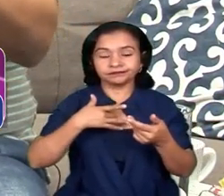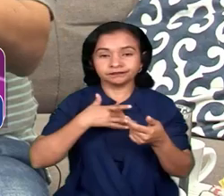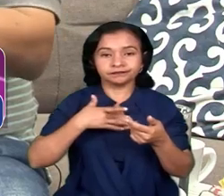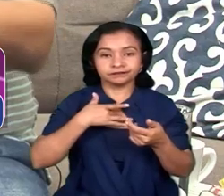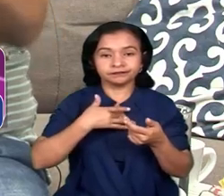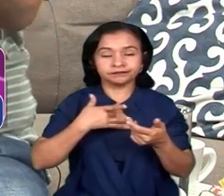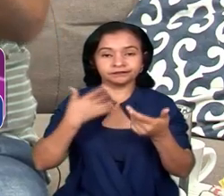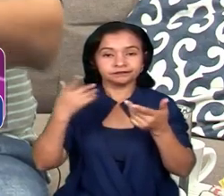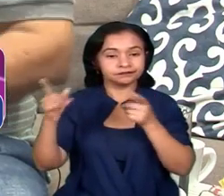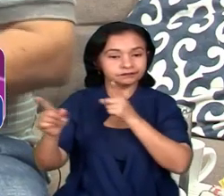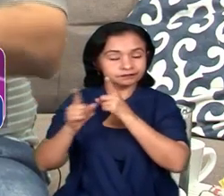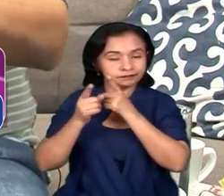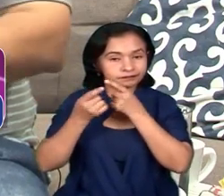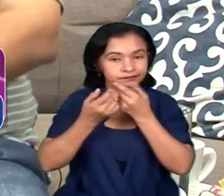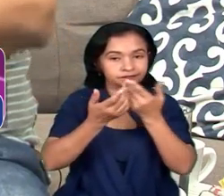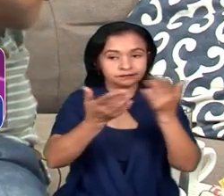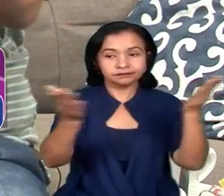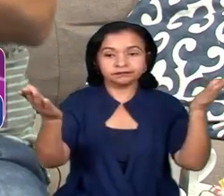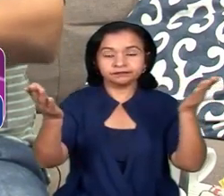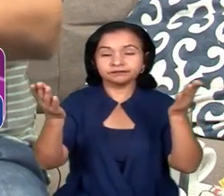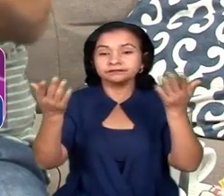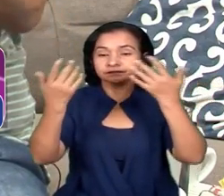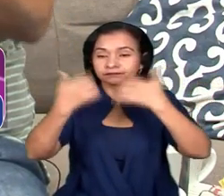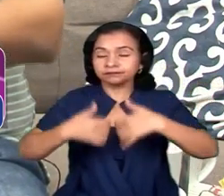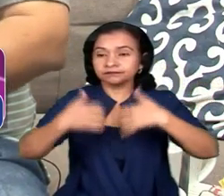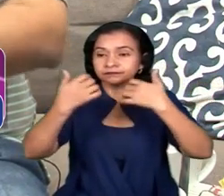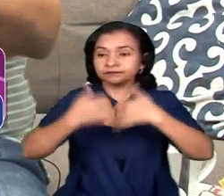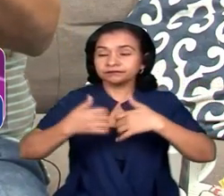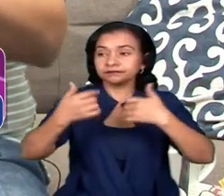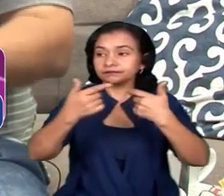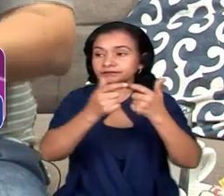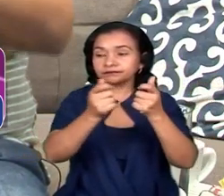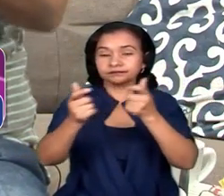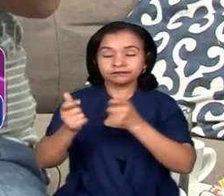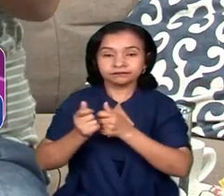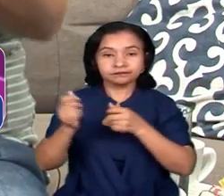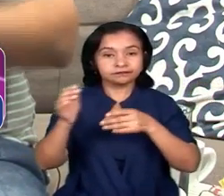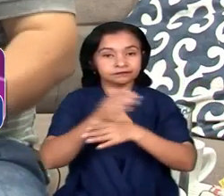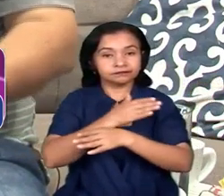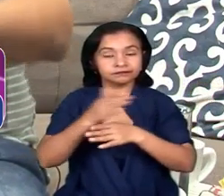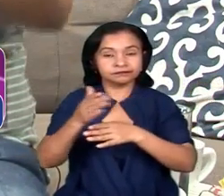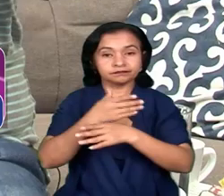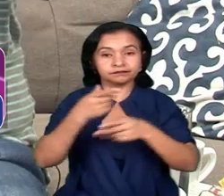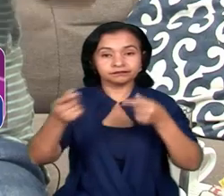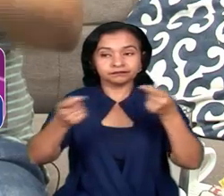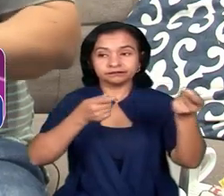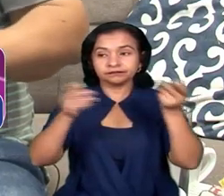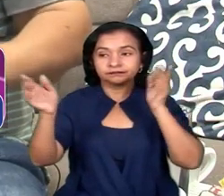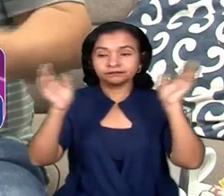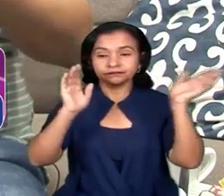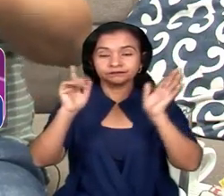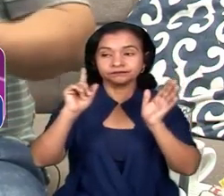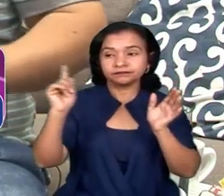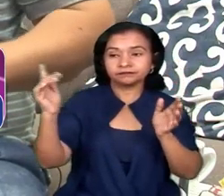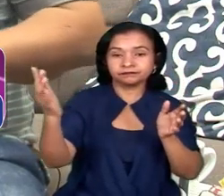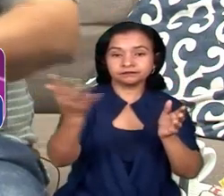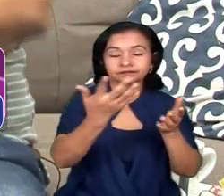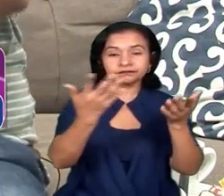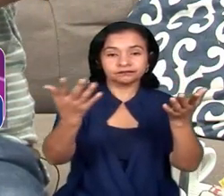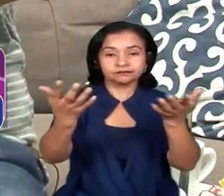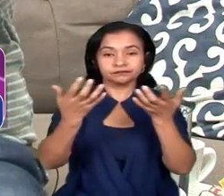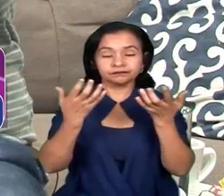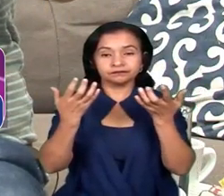que este mensaje quede claro. Nosotros como empresarios pequeños, con mi pyme, comerciante, todos queremos